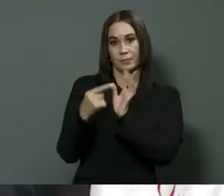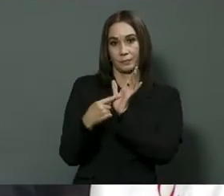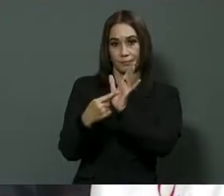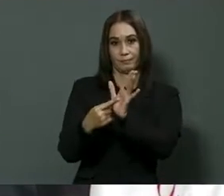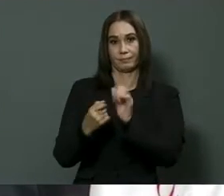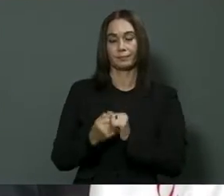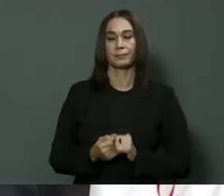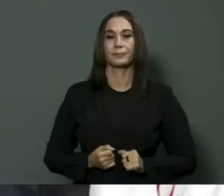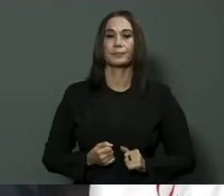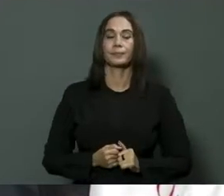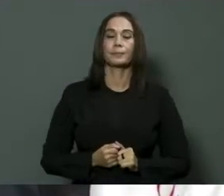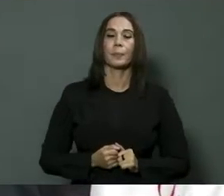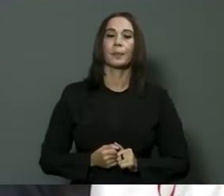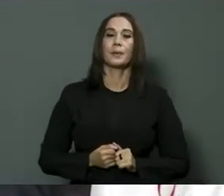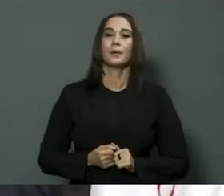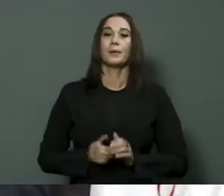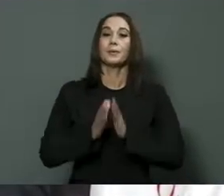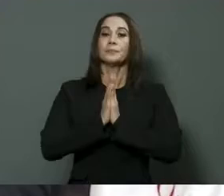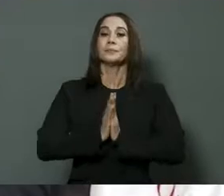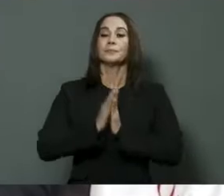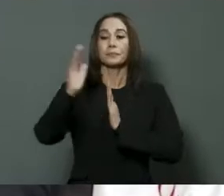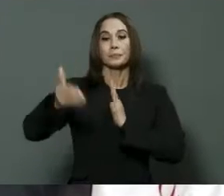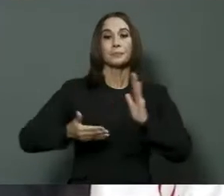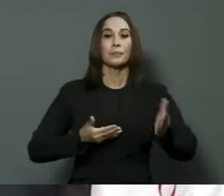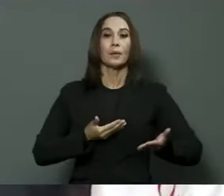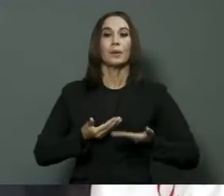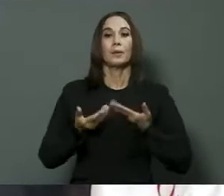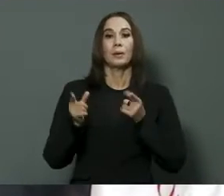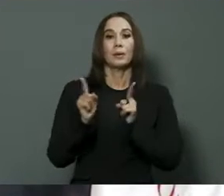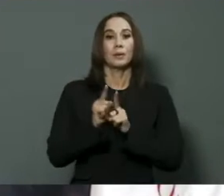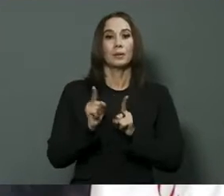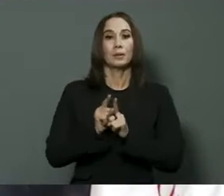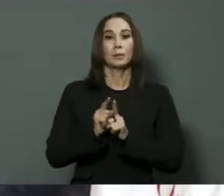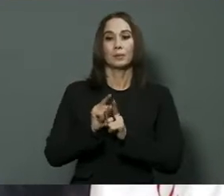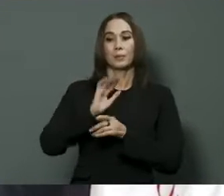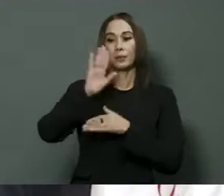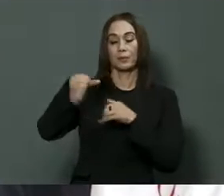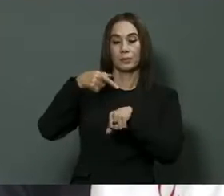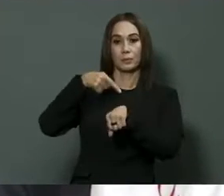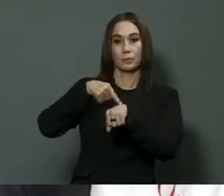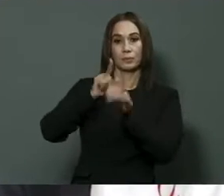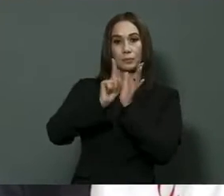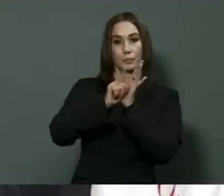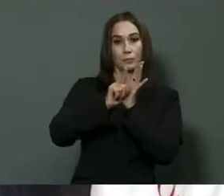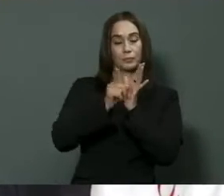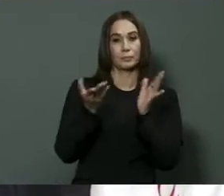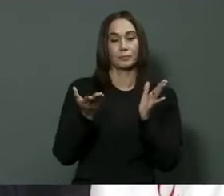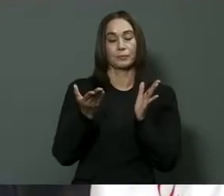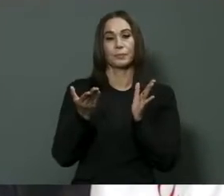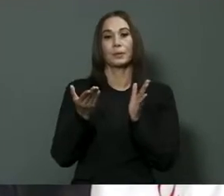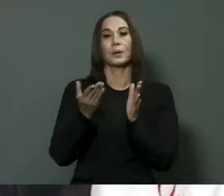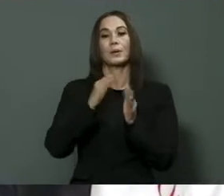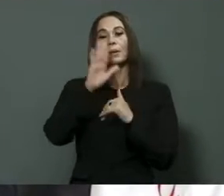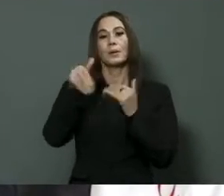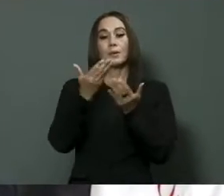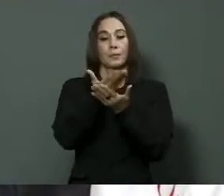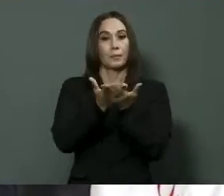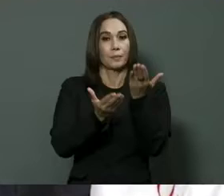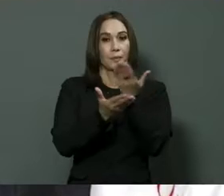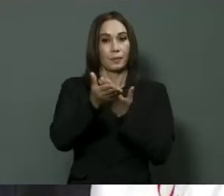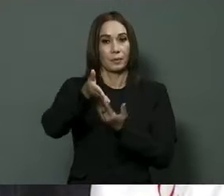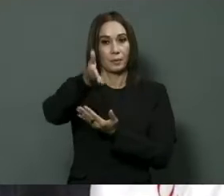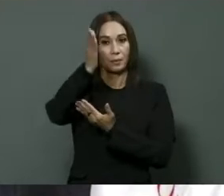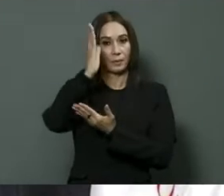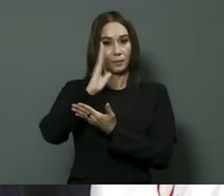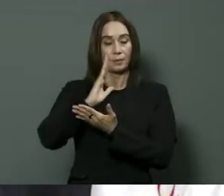momento. Invitamos al mismo tiempo a que nos dispongamos en unos minutos para que pongamos en las manos